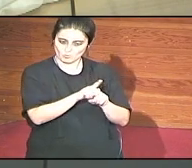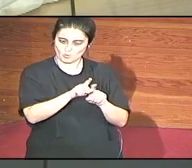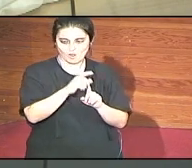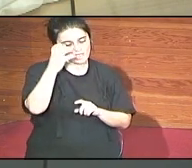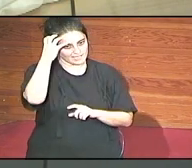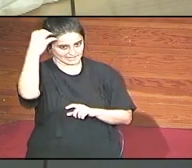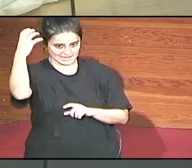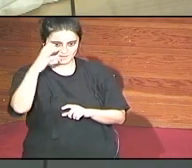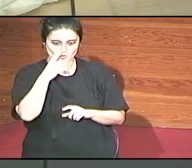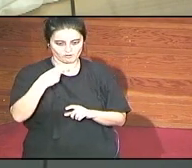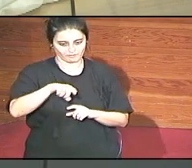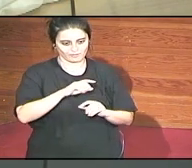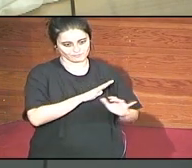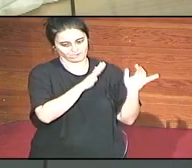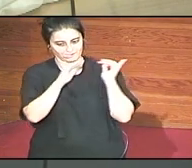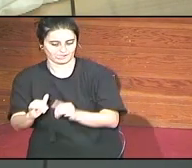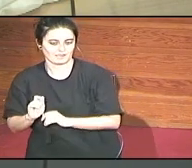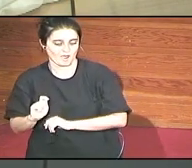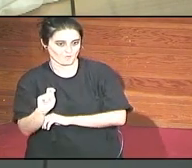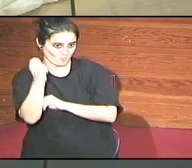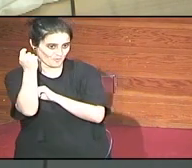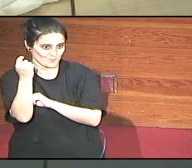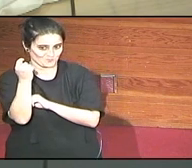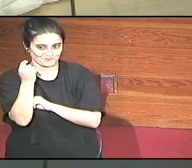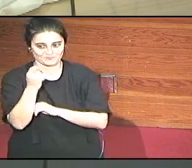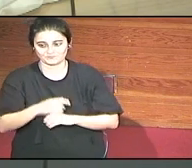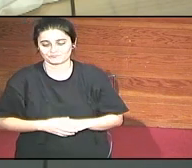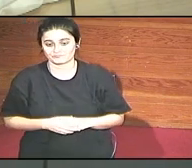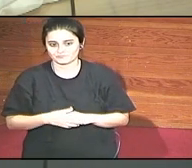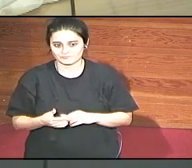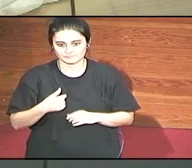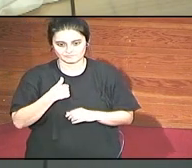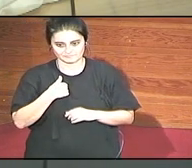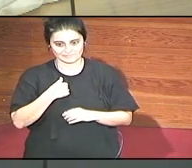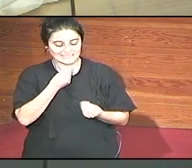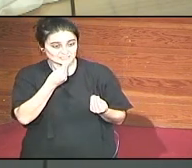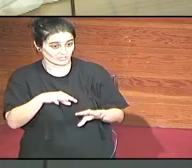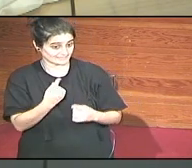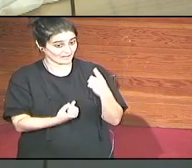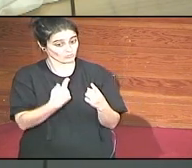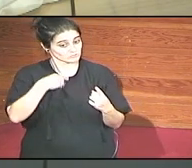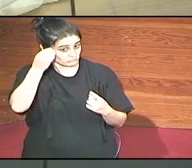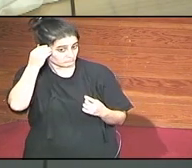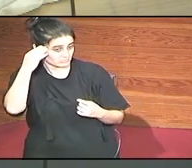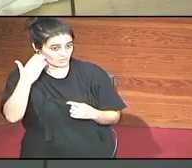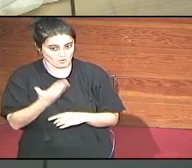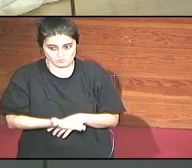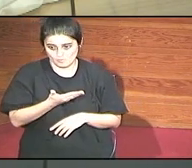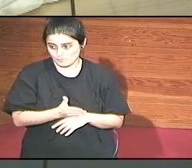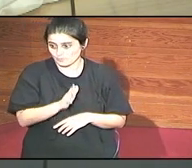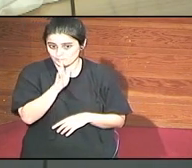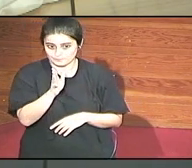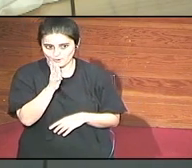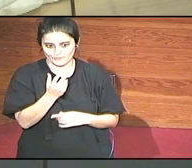y de hecho hay una hay una historia en las historias que me parece importante que es muchos de ellos se ven